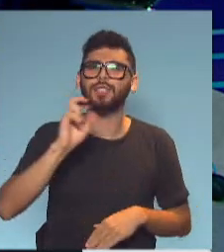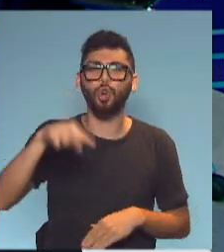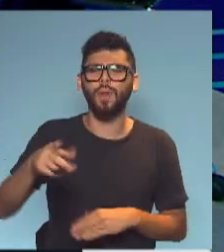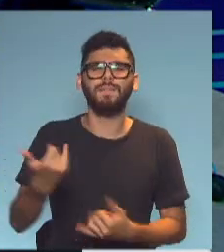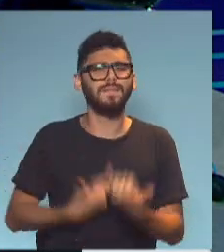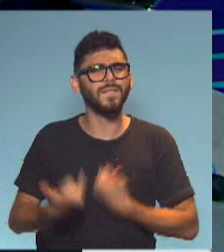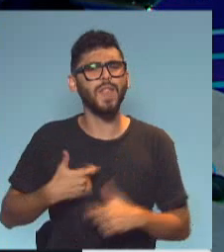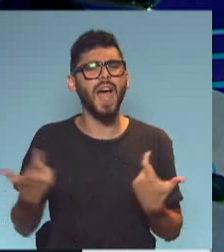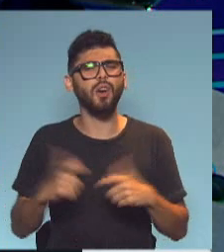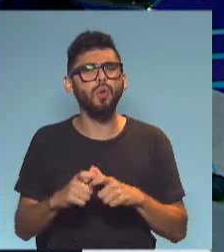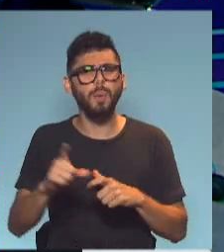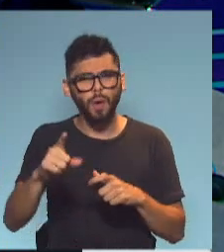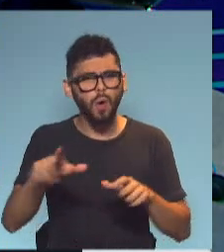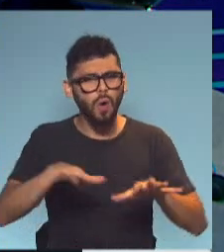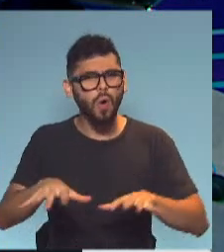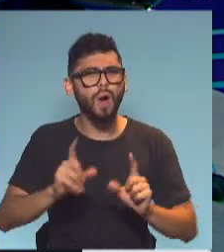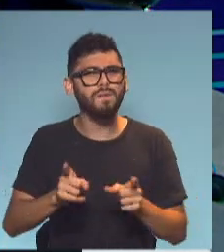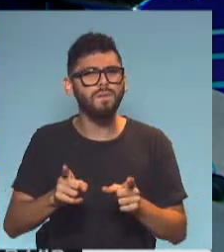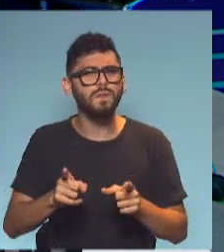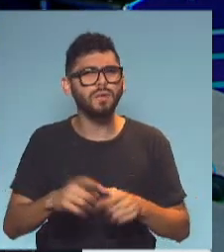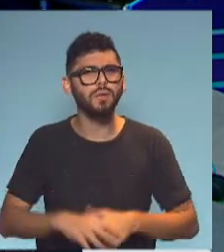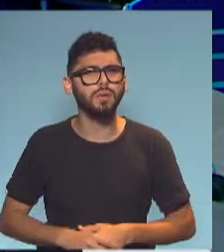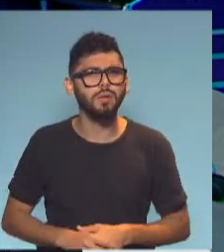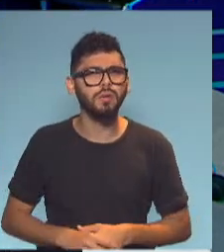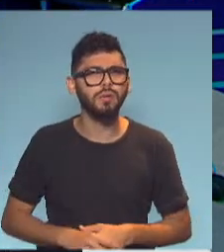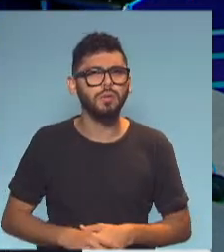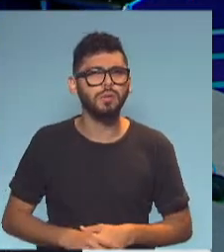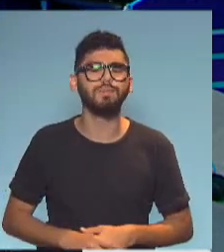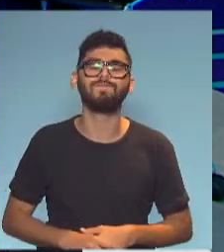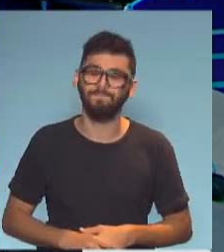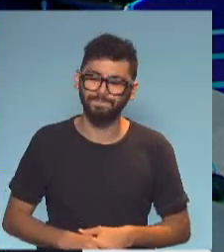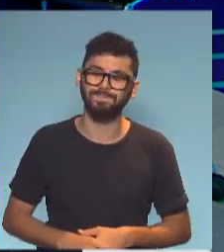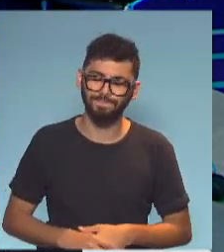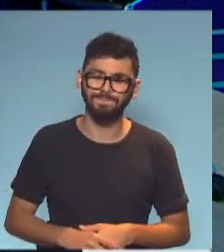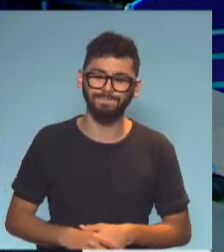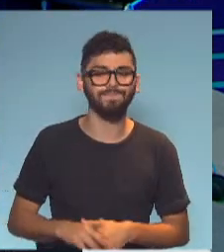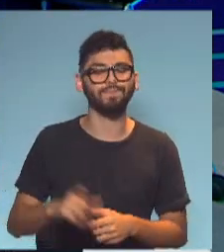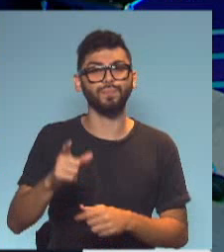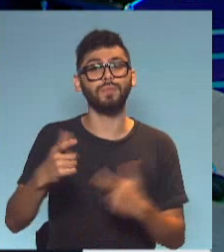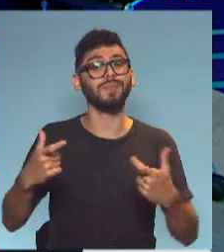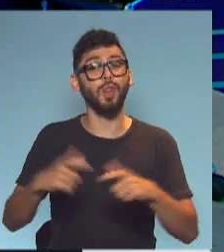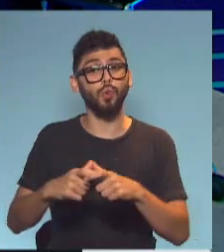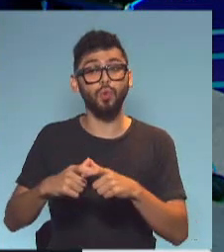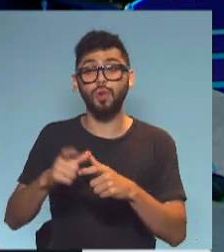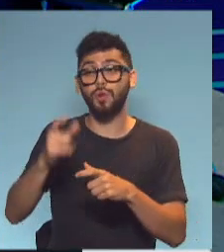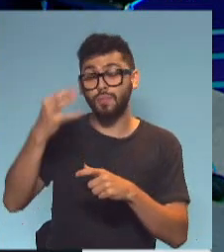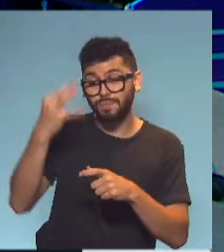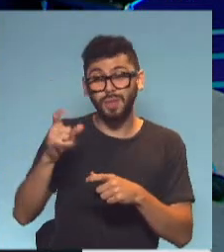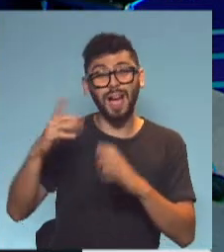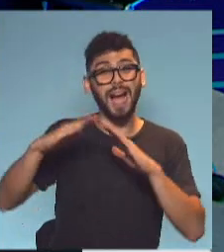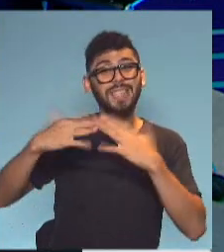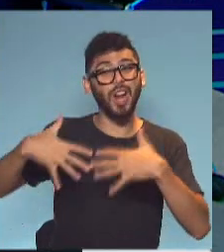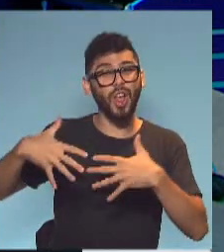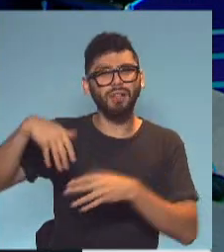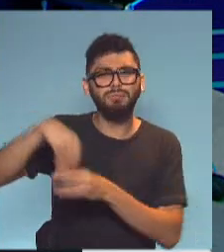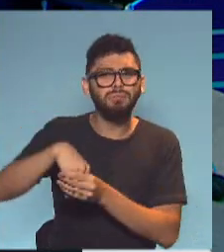reunión, pero sigue habiendo actividad, ¿verdad, Gastón? Así es, Felicita, todavía continúa en el interior de Casa de Gobierno.